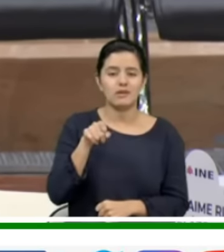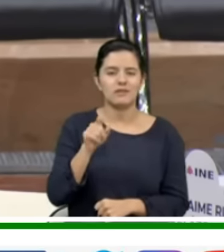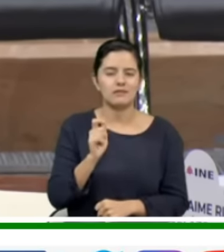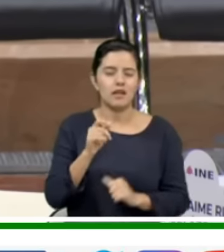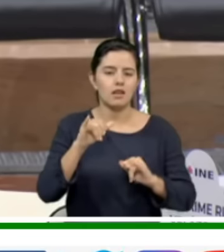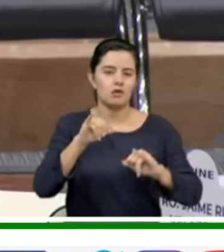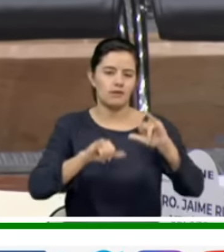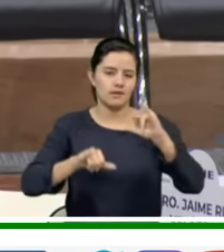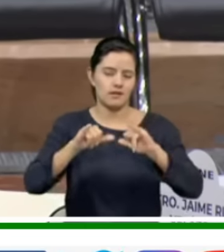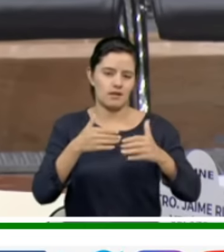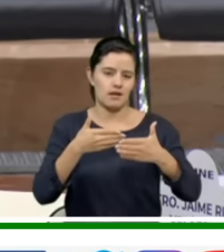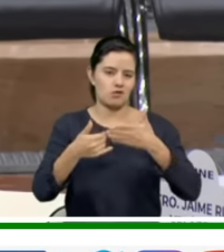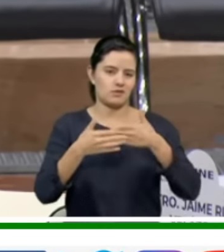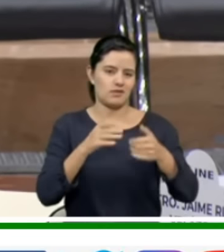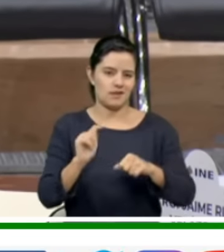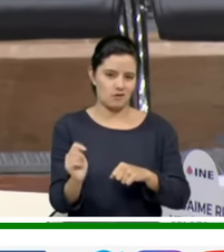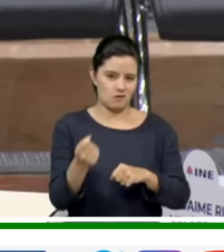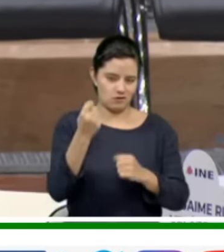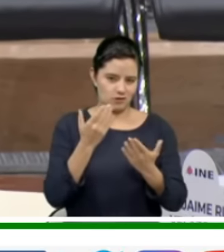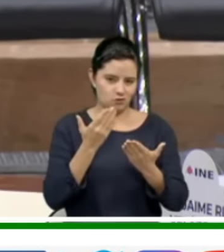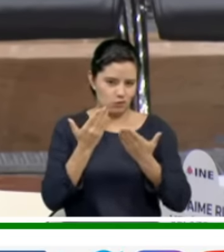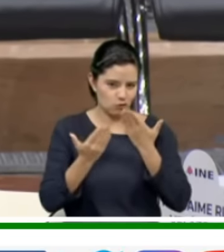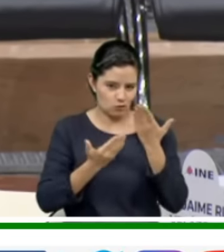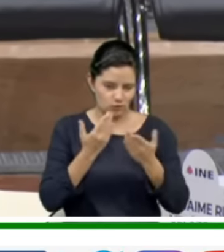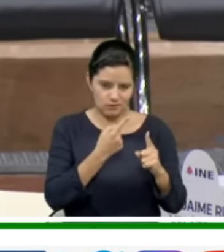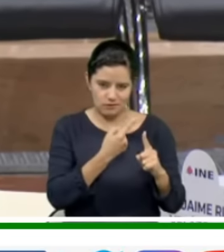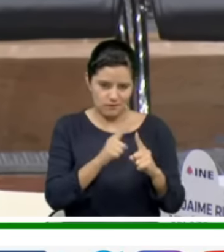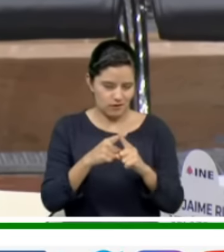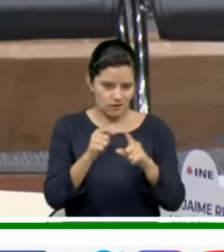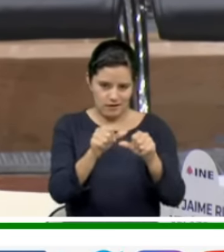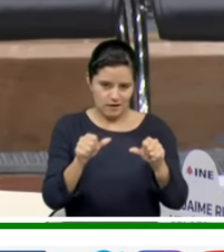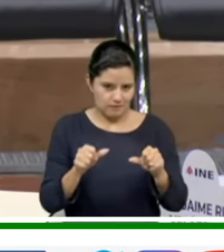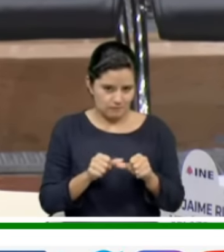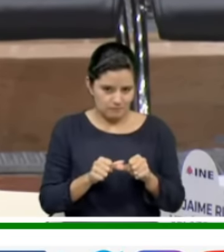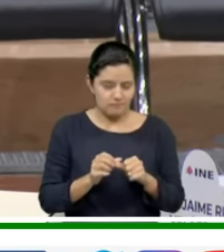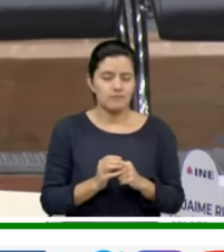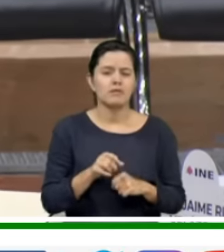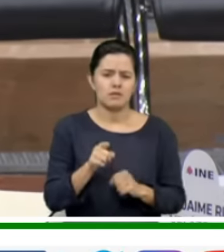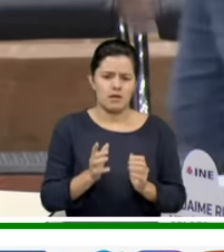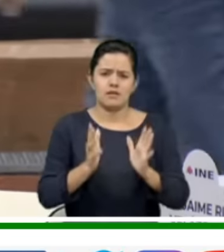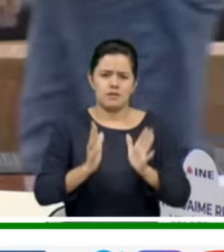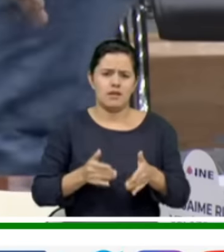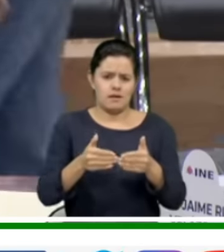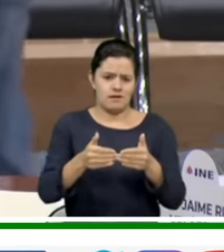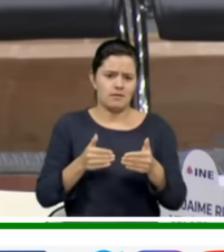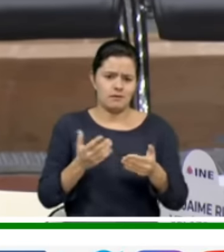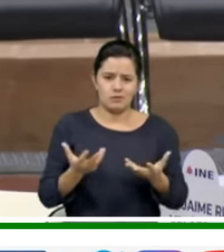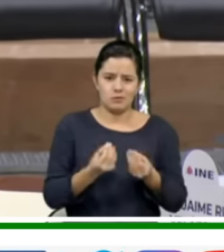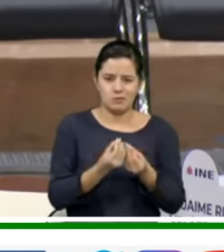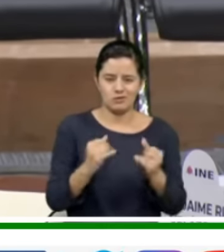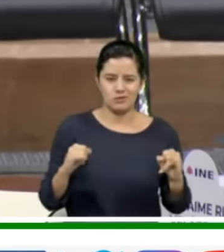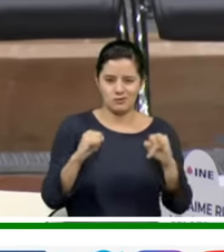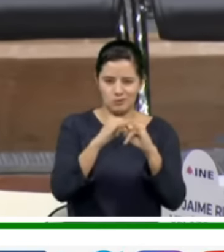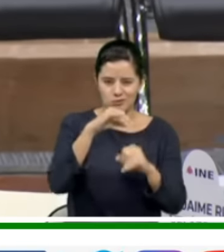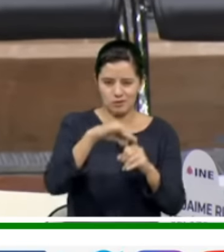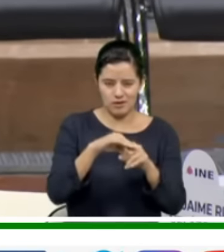innovaciones tecnológic y estudios interdisciplinarios aplicados que ya colaboró con el INE en la organización de